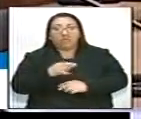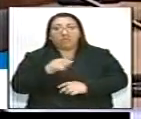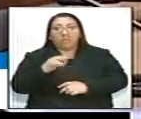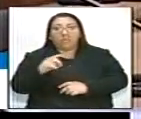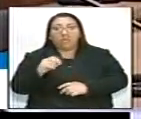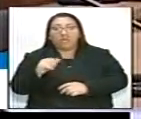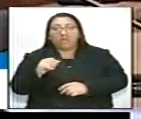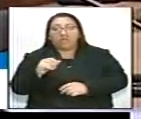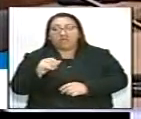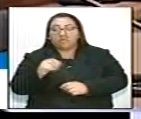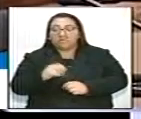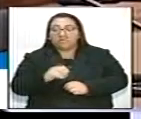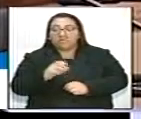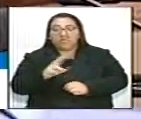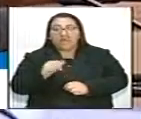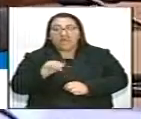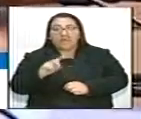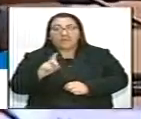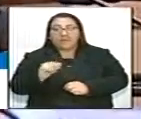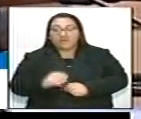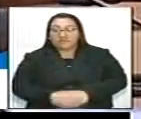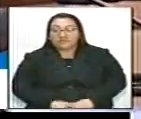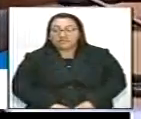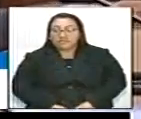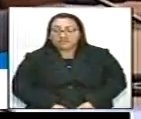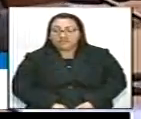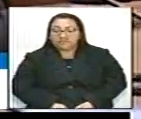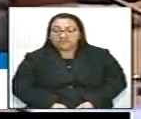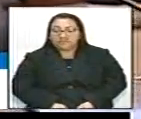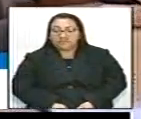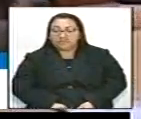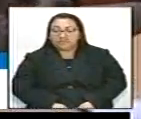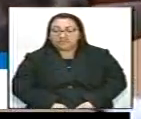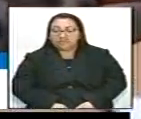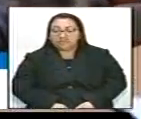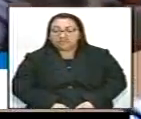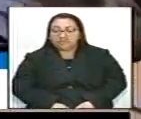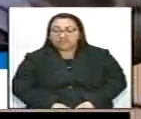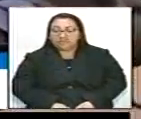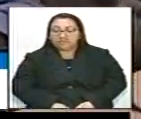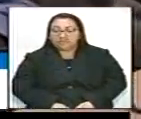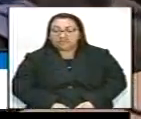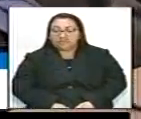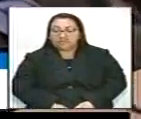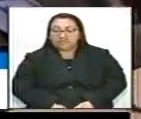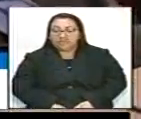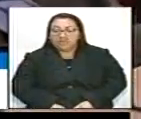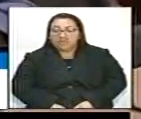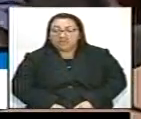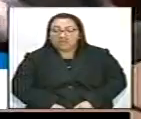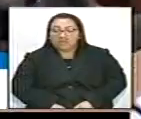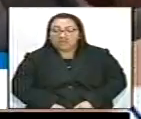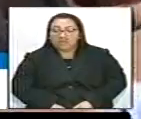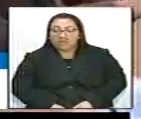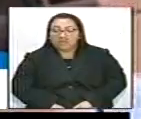procurador Jorge Ramírez. Muchas gracias. ¿Algún congresista más quiere participar?